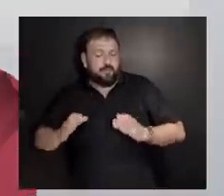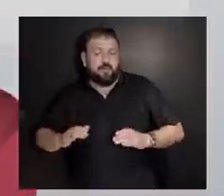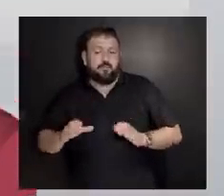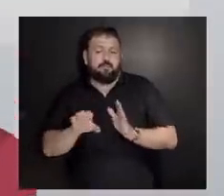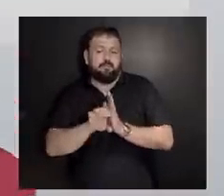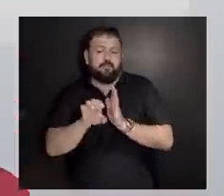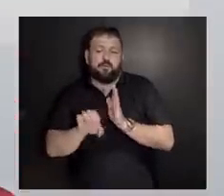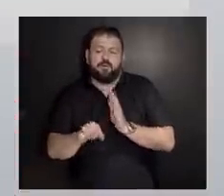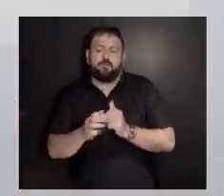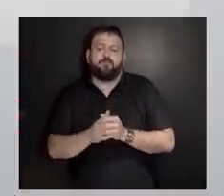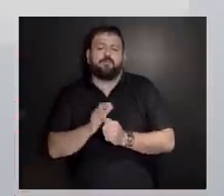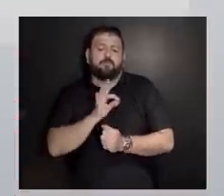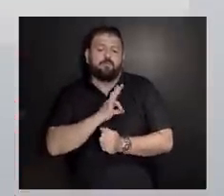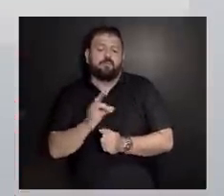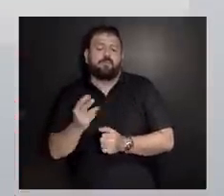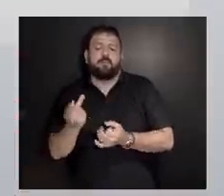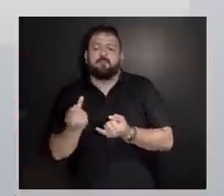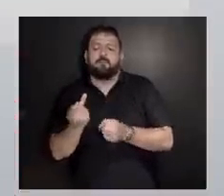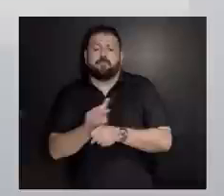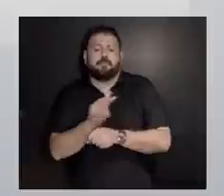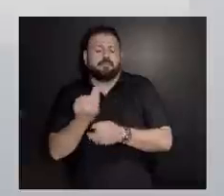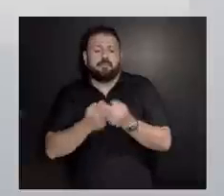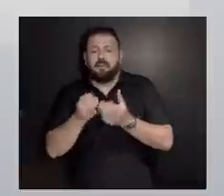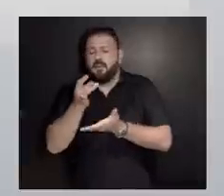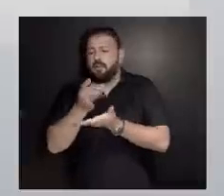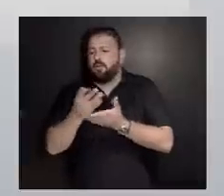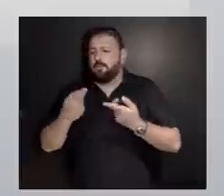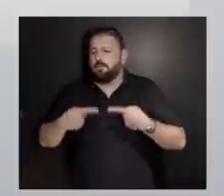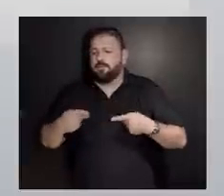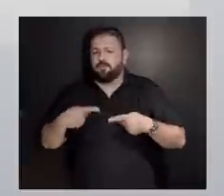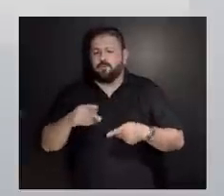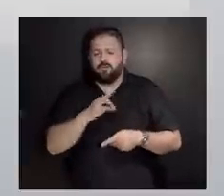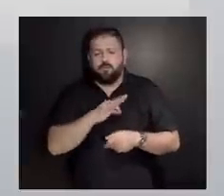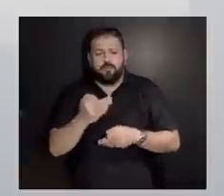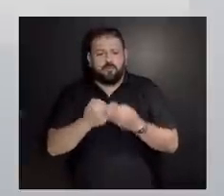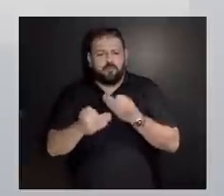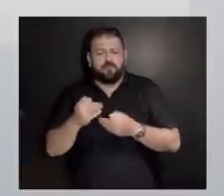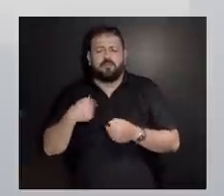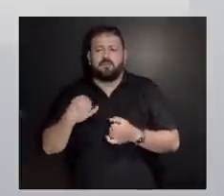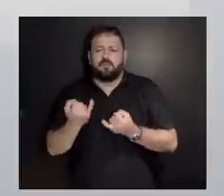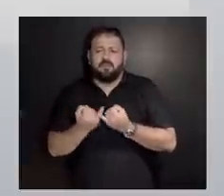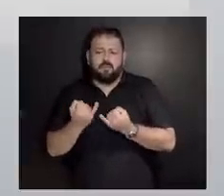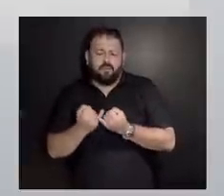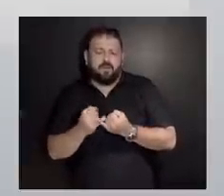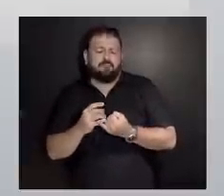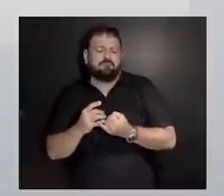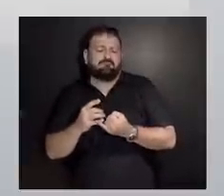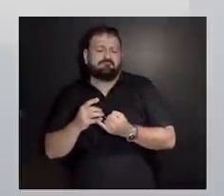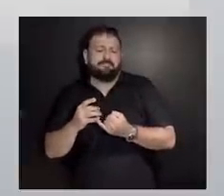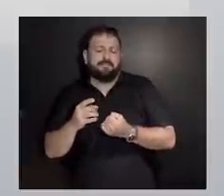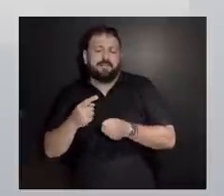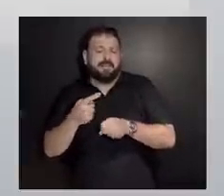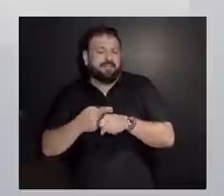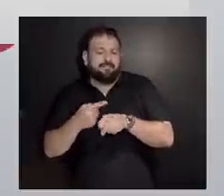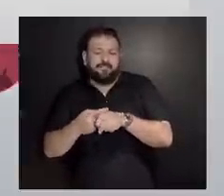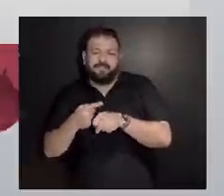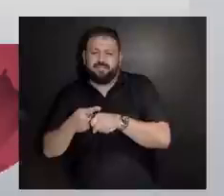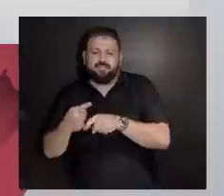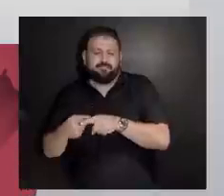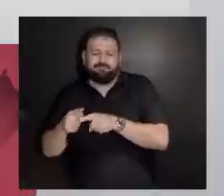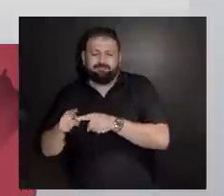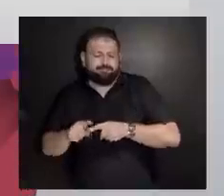ejemplo, suele relacionarse o es común que personas que presenten algún tipo de síndrome como de Down, de Turner,